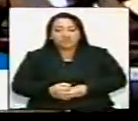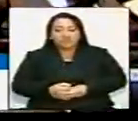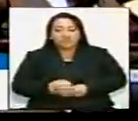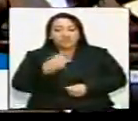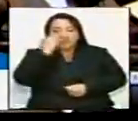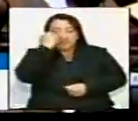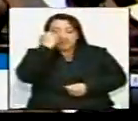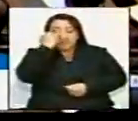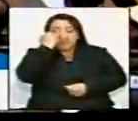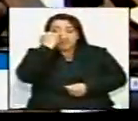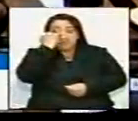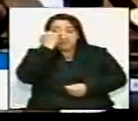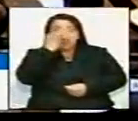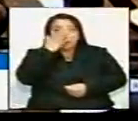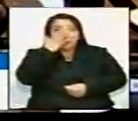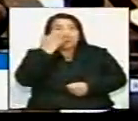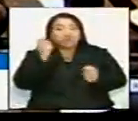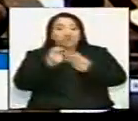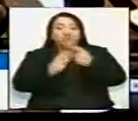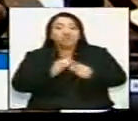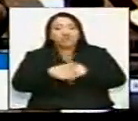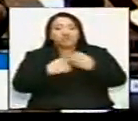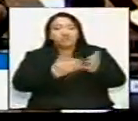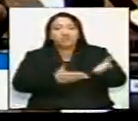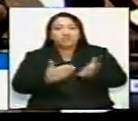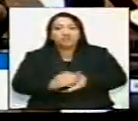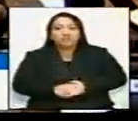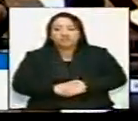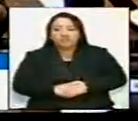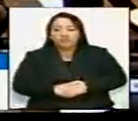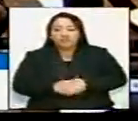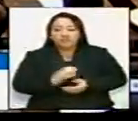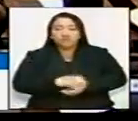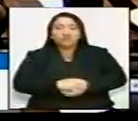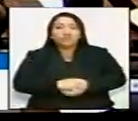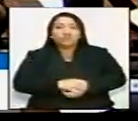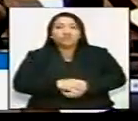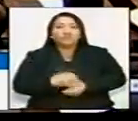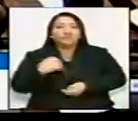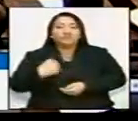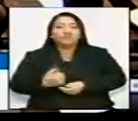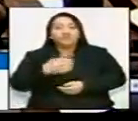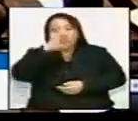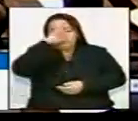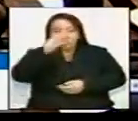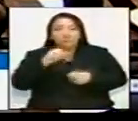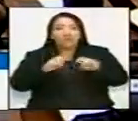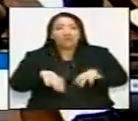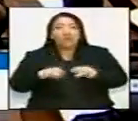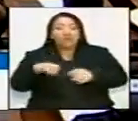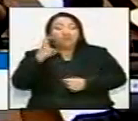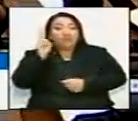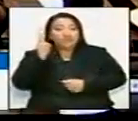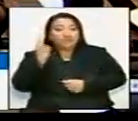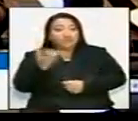señores congresistas, invitados, señora embajadora de Australia, señor profesor Gary